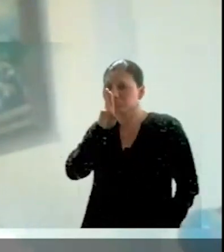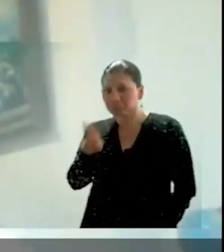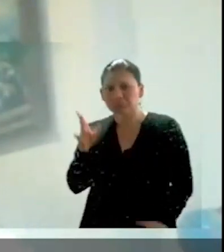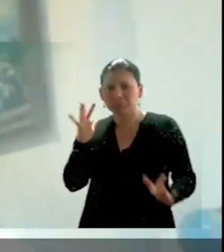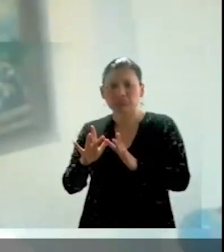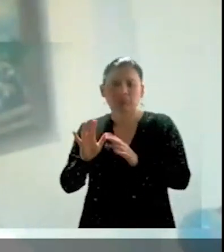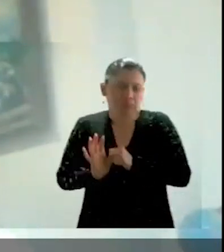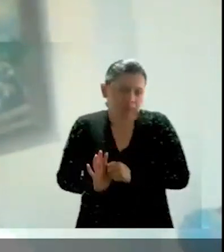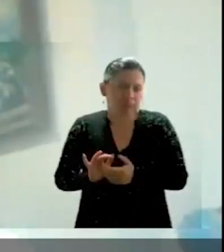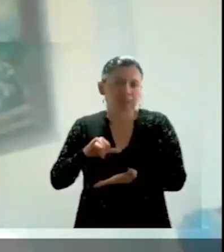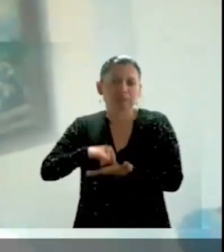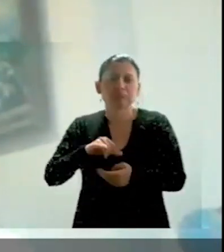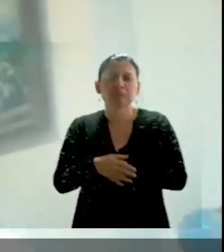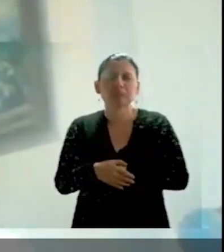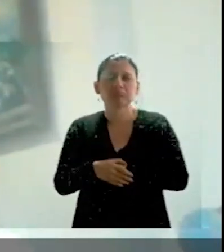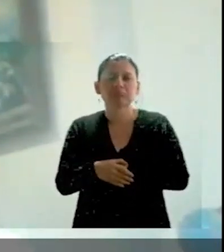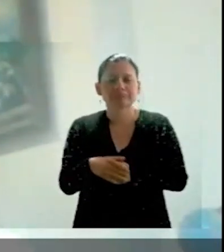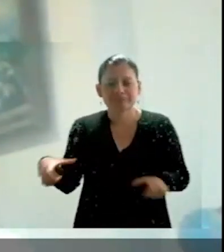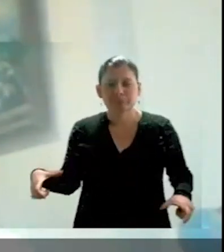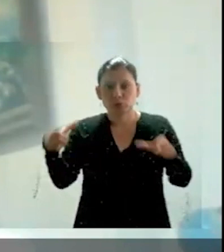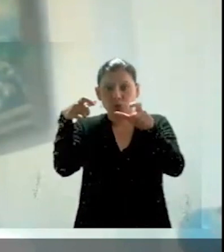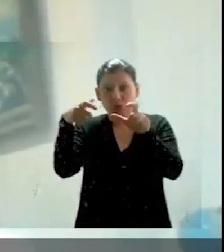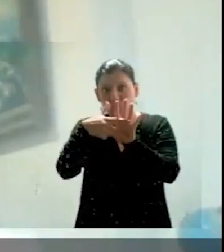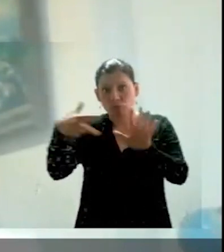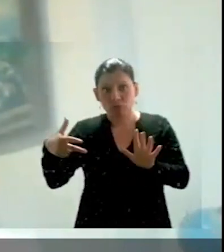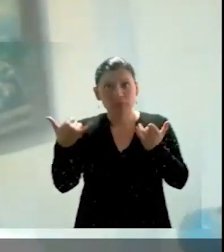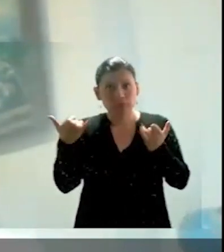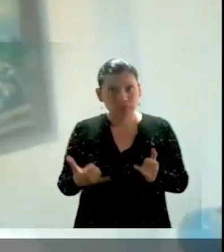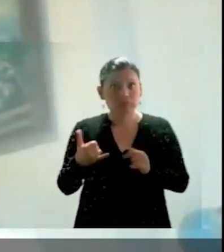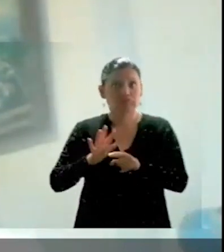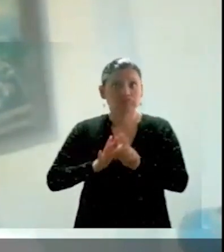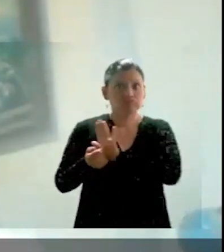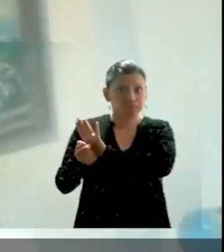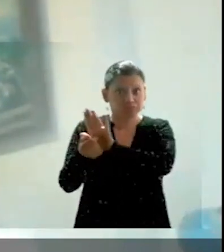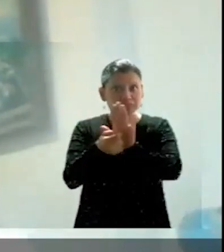en vano, esta es una Corte que de demostrar